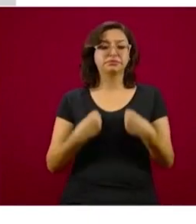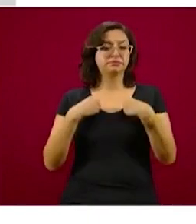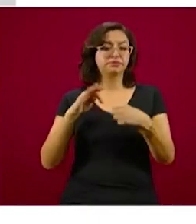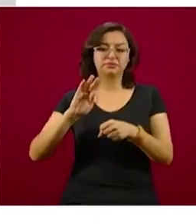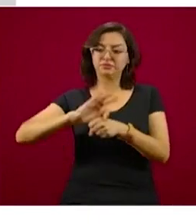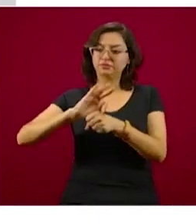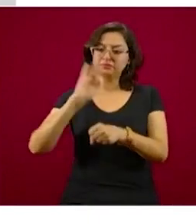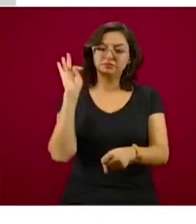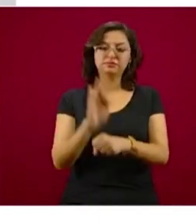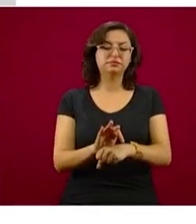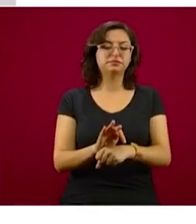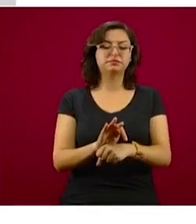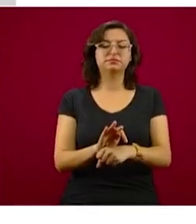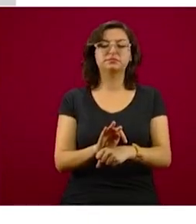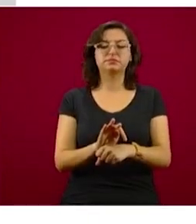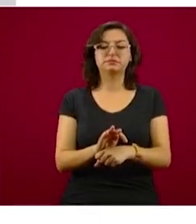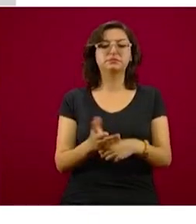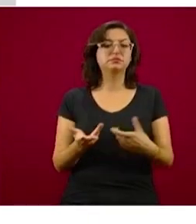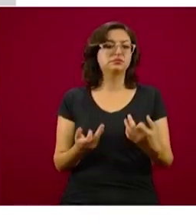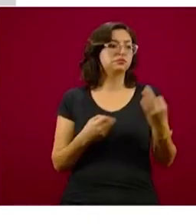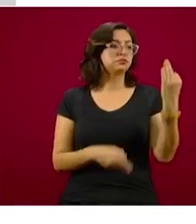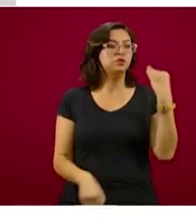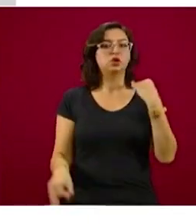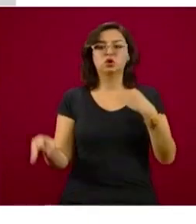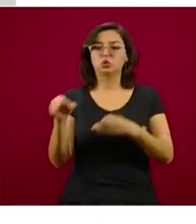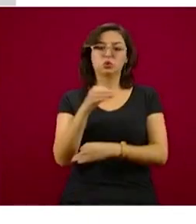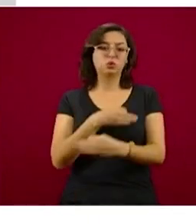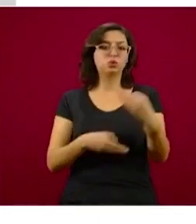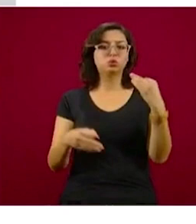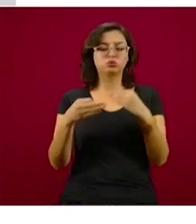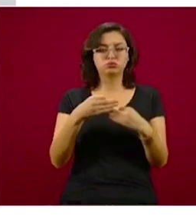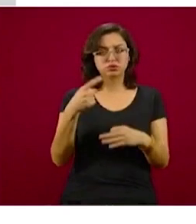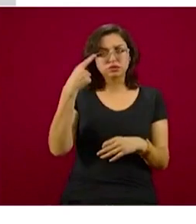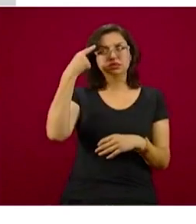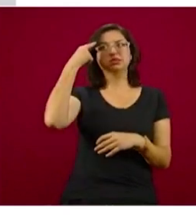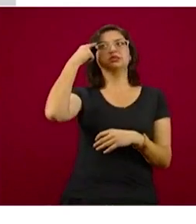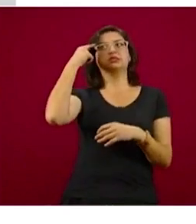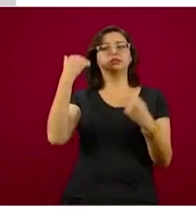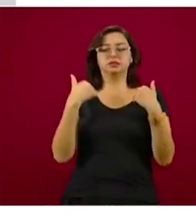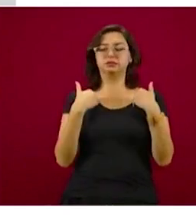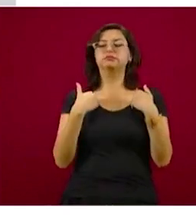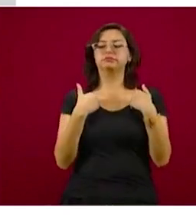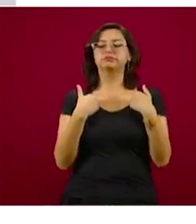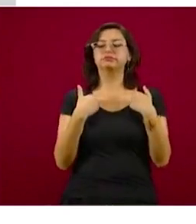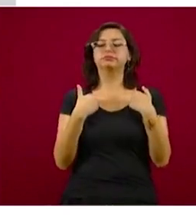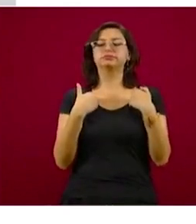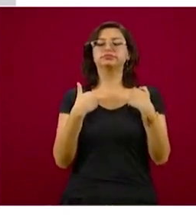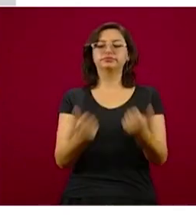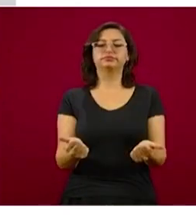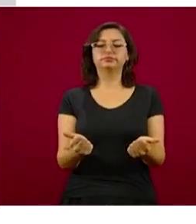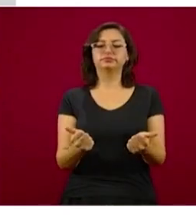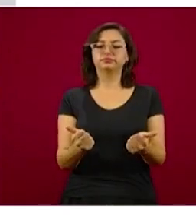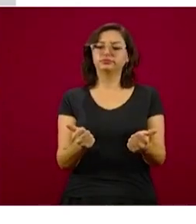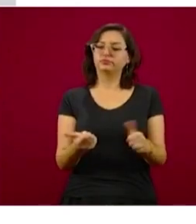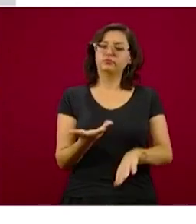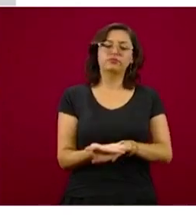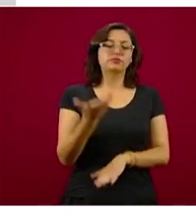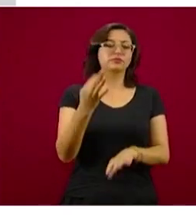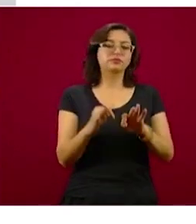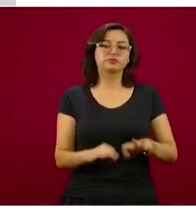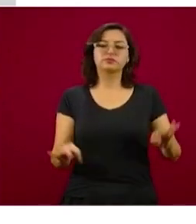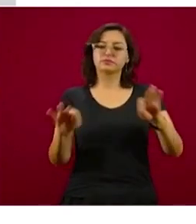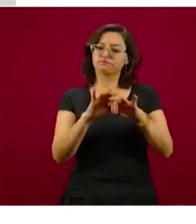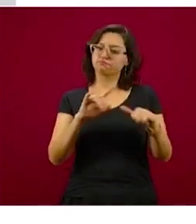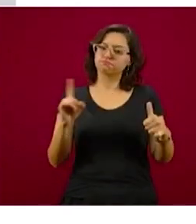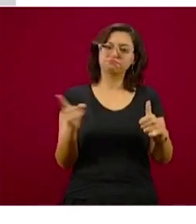estamos todos conscientes de que esto es muy, muy importante.